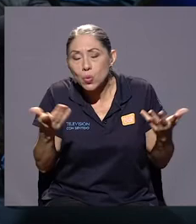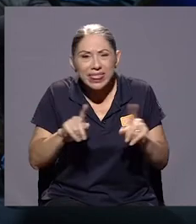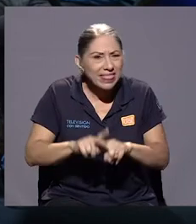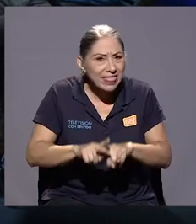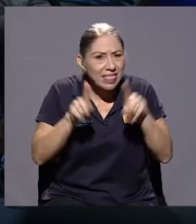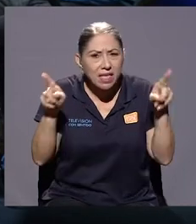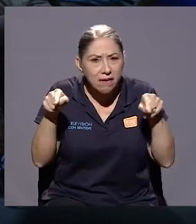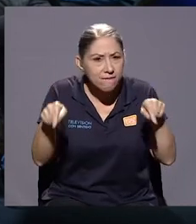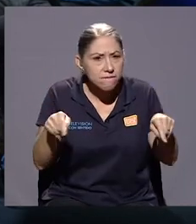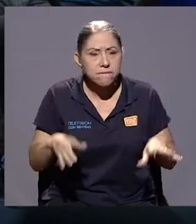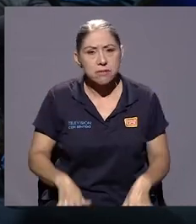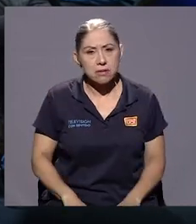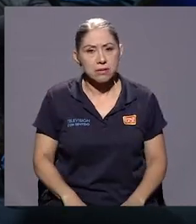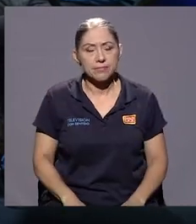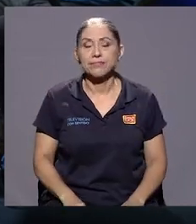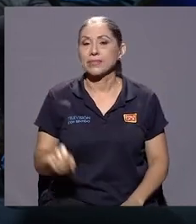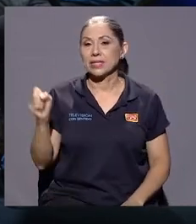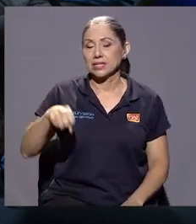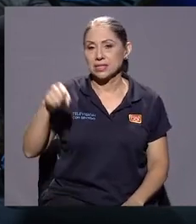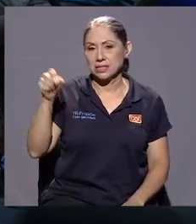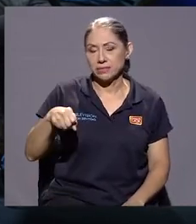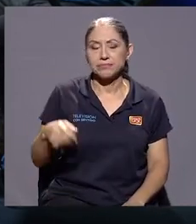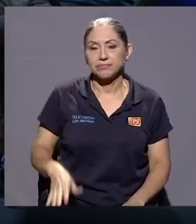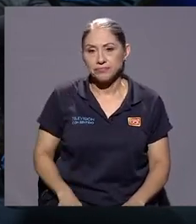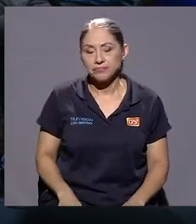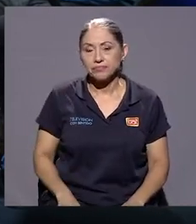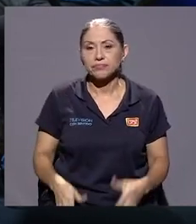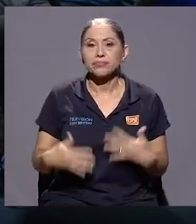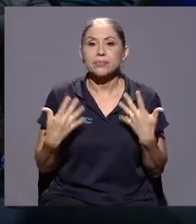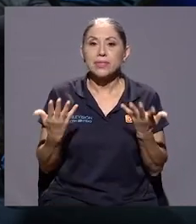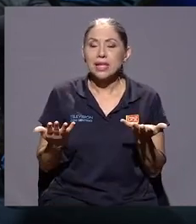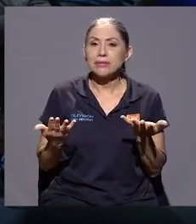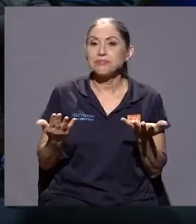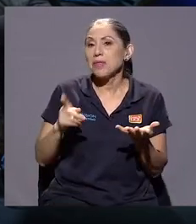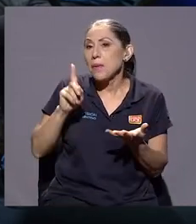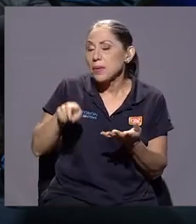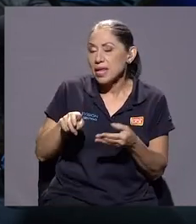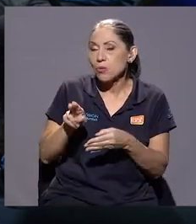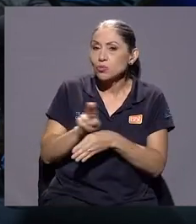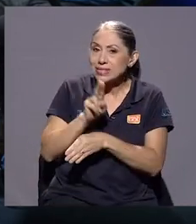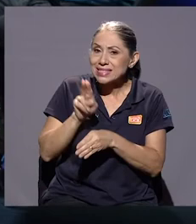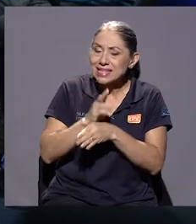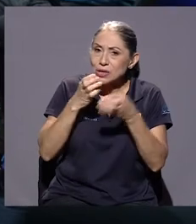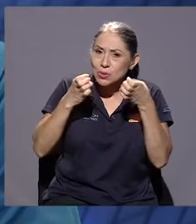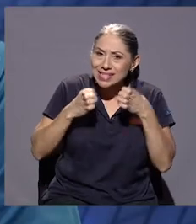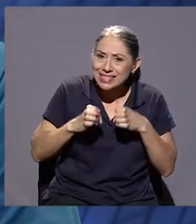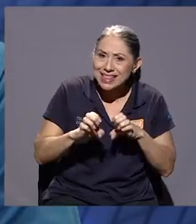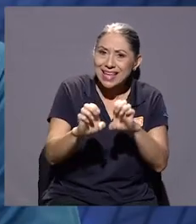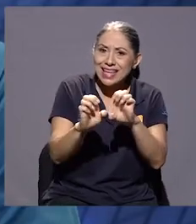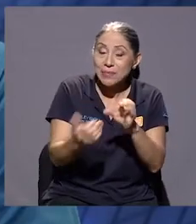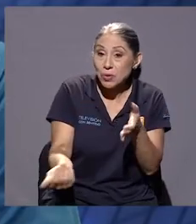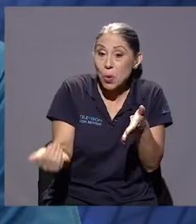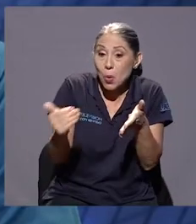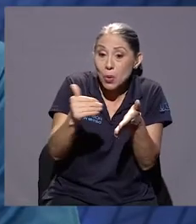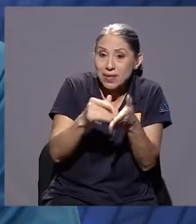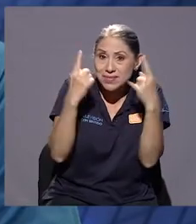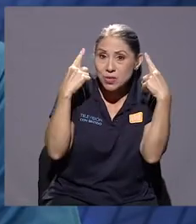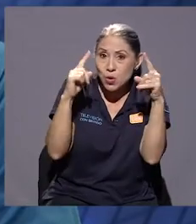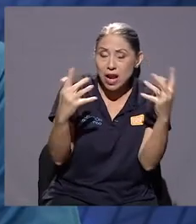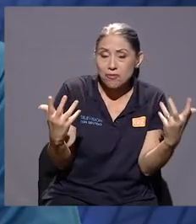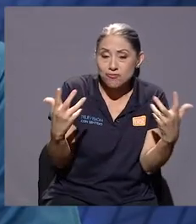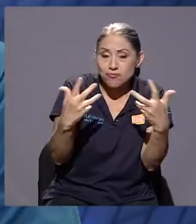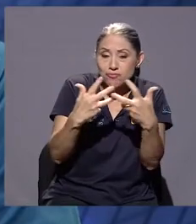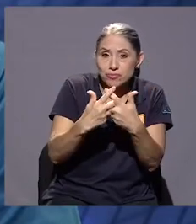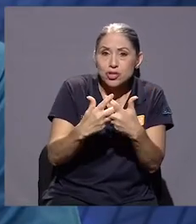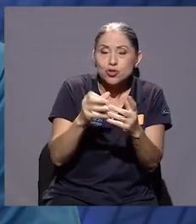y partiría digamos o por lo menos desde esta estrategia entre este reconstruir este tejido social partiría de tres puntos un